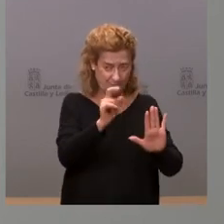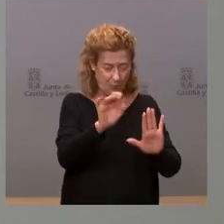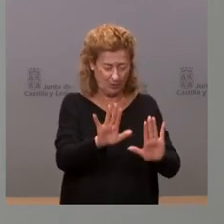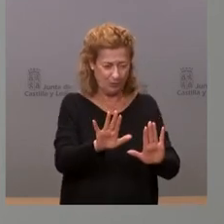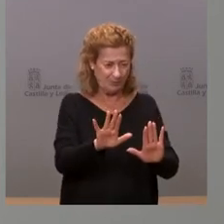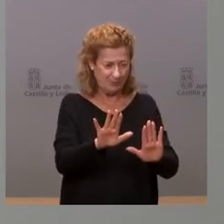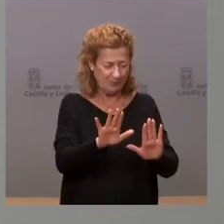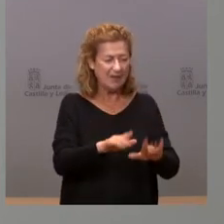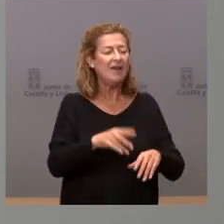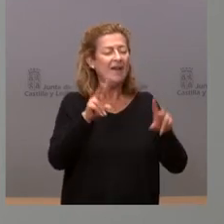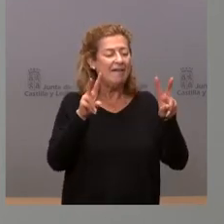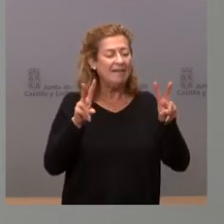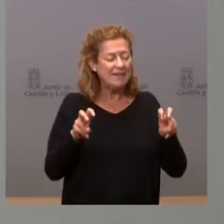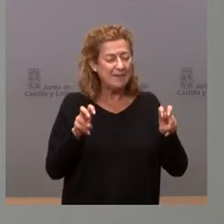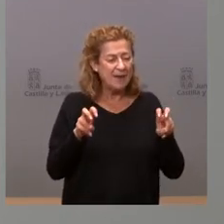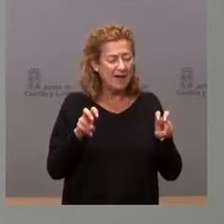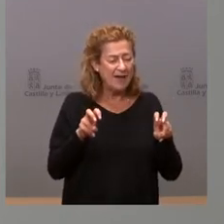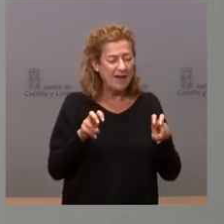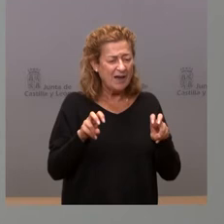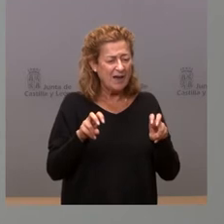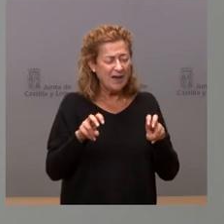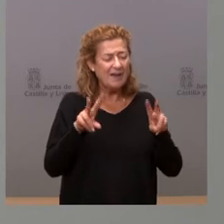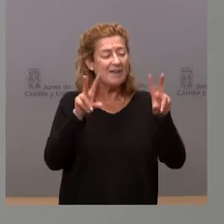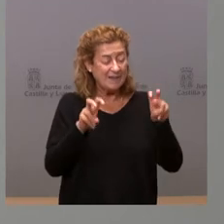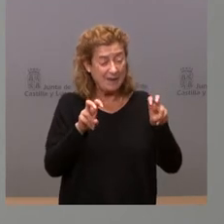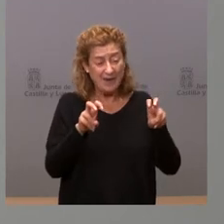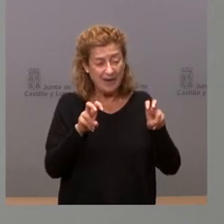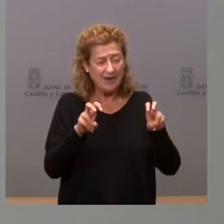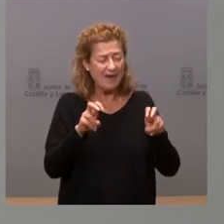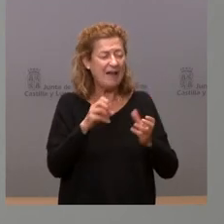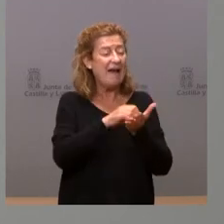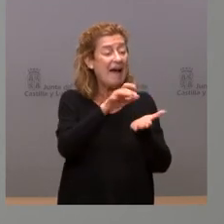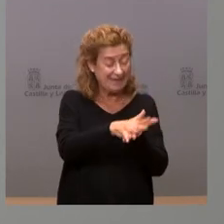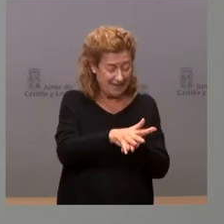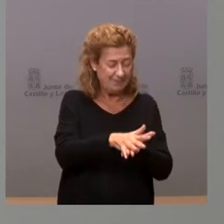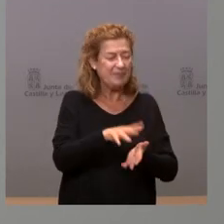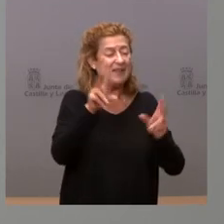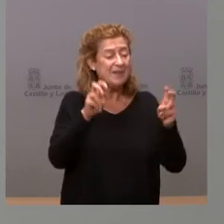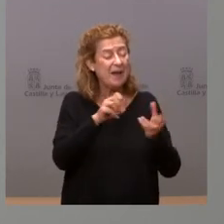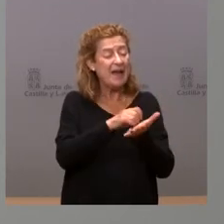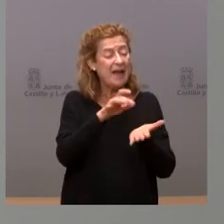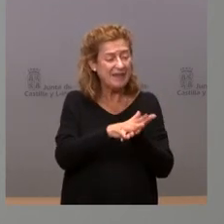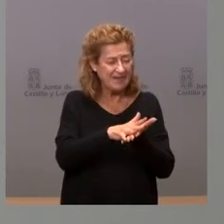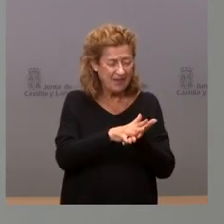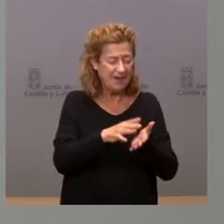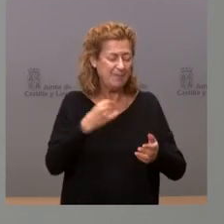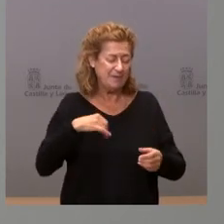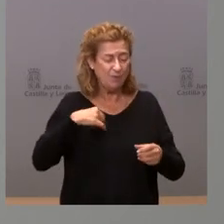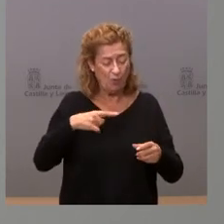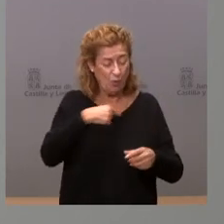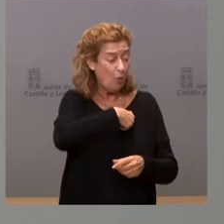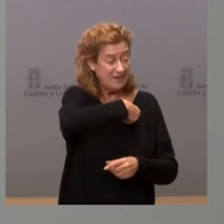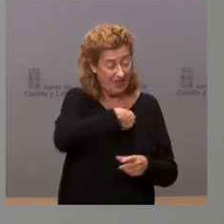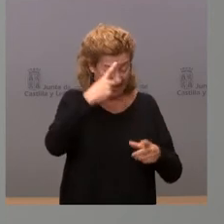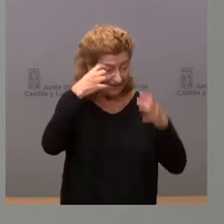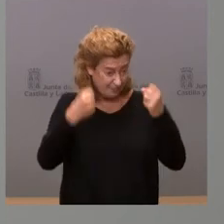en cuanto en cuanto al tema de la cta en cuanto al tema del consejo de el comité de expertos por supuesto nosotros